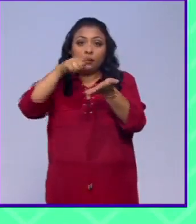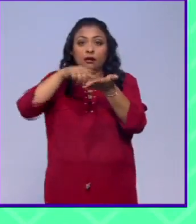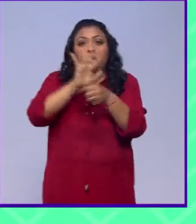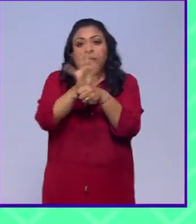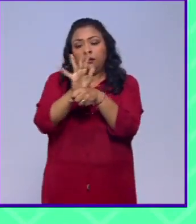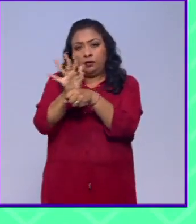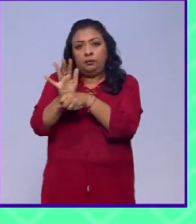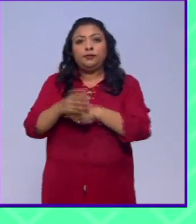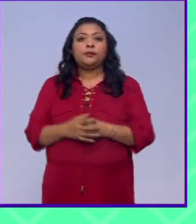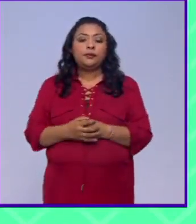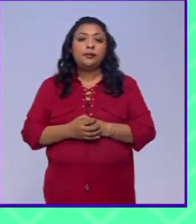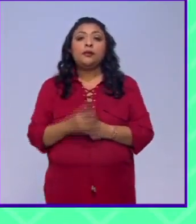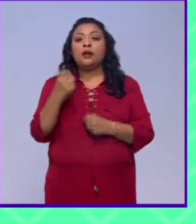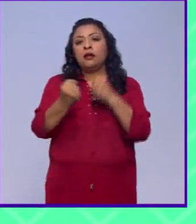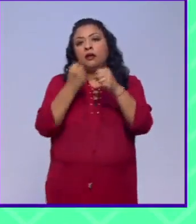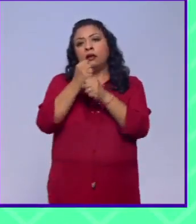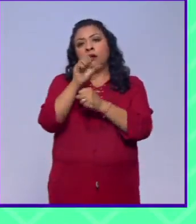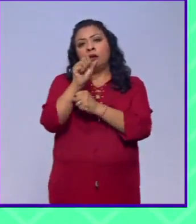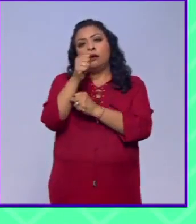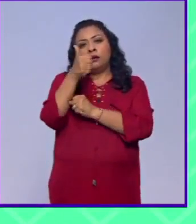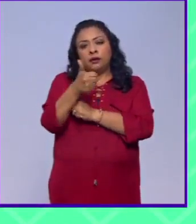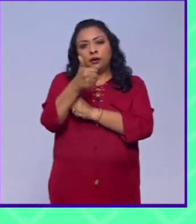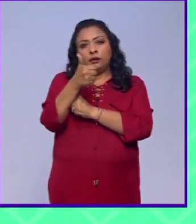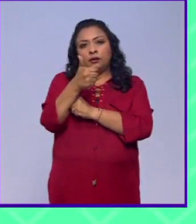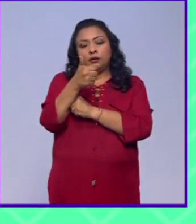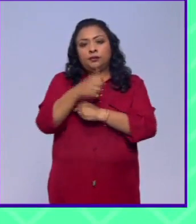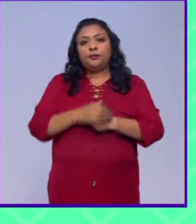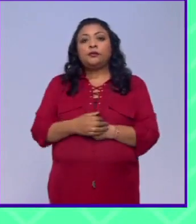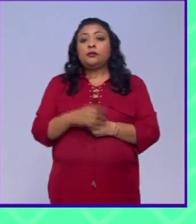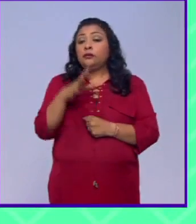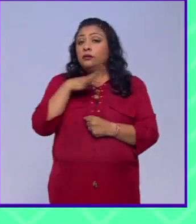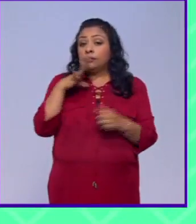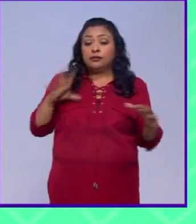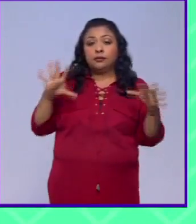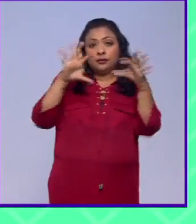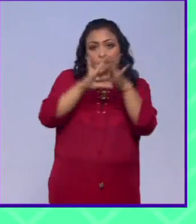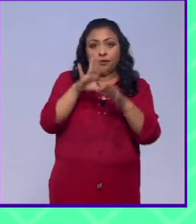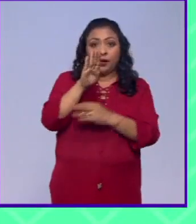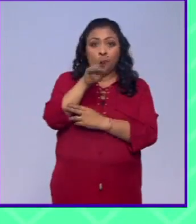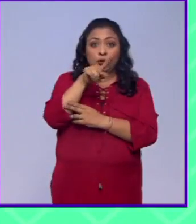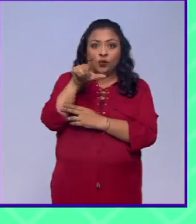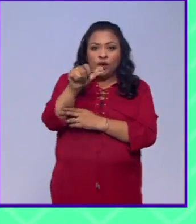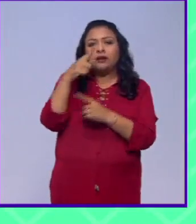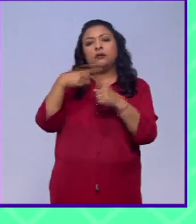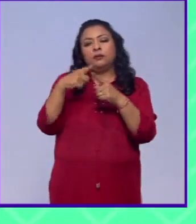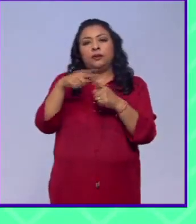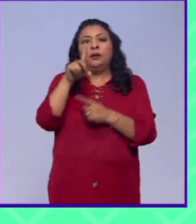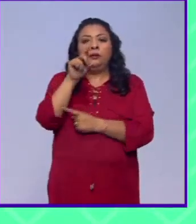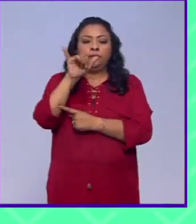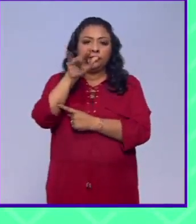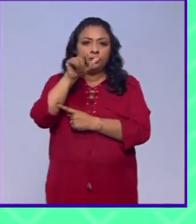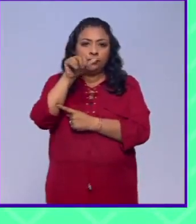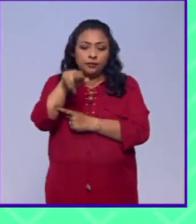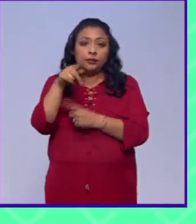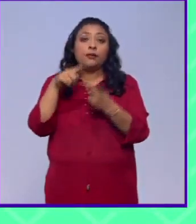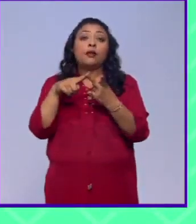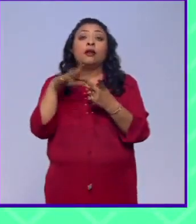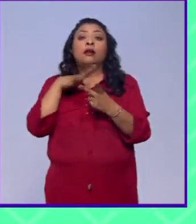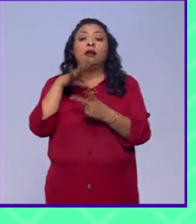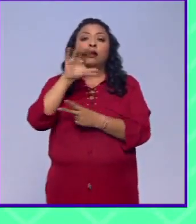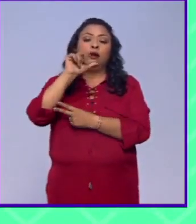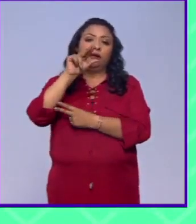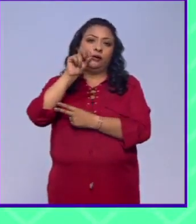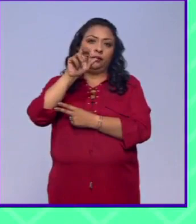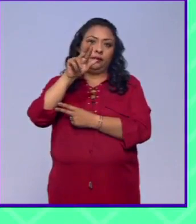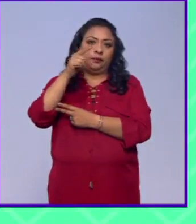París en el año 66 y relaciona a Buñuel con Bob Dylan, con el movimiento